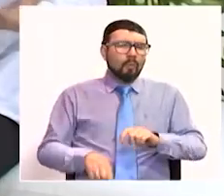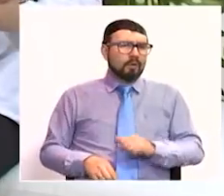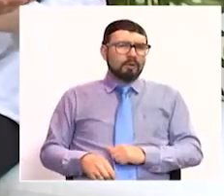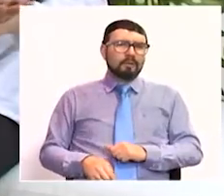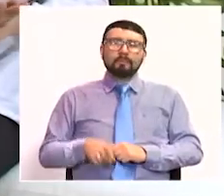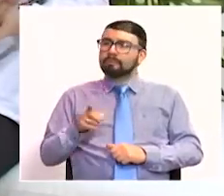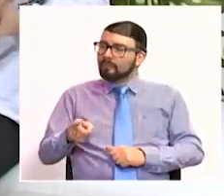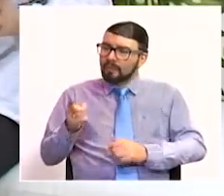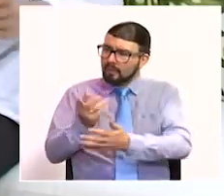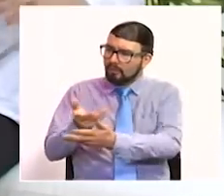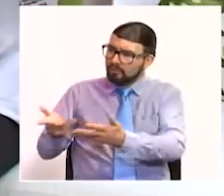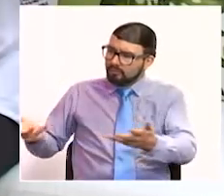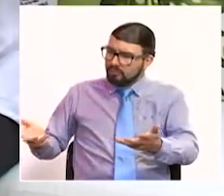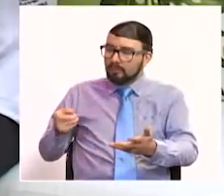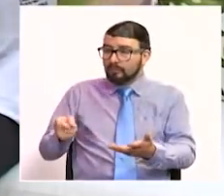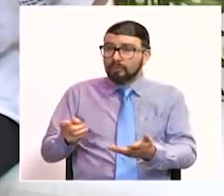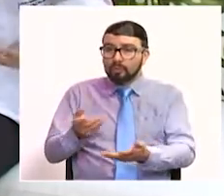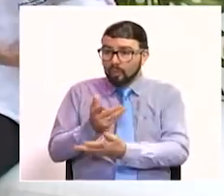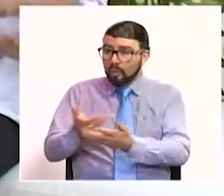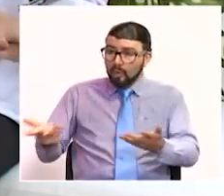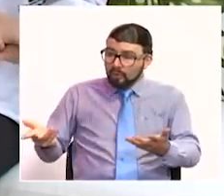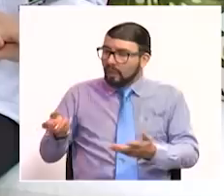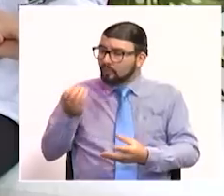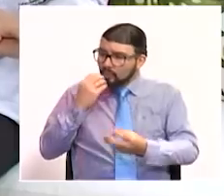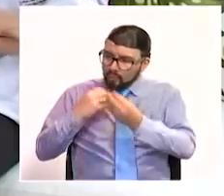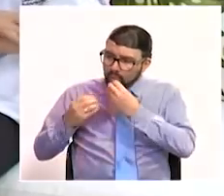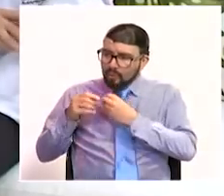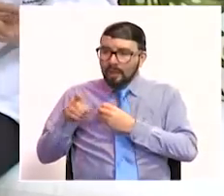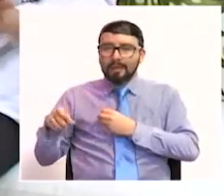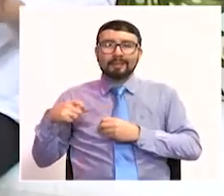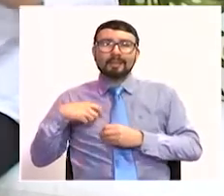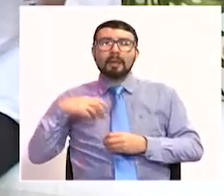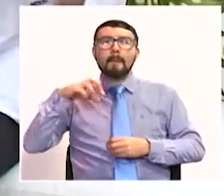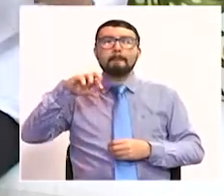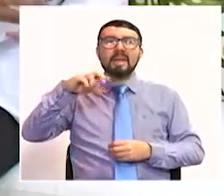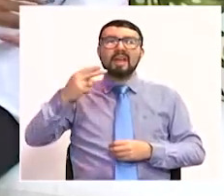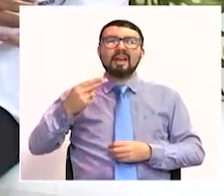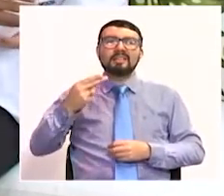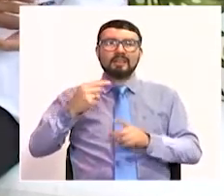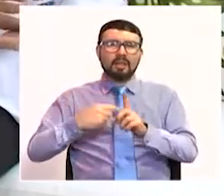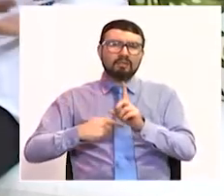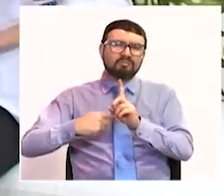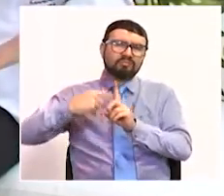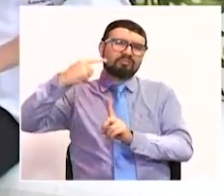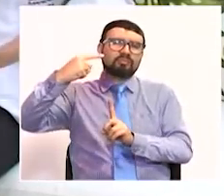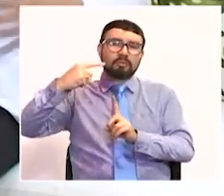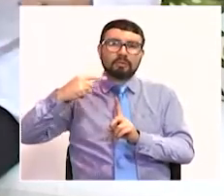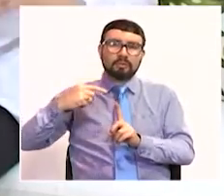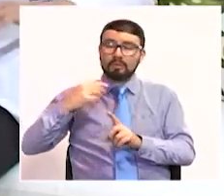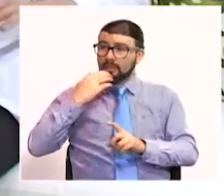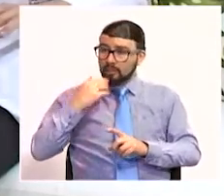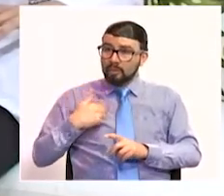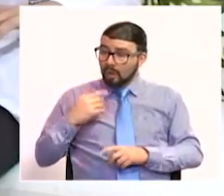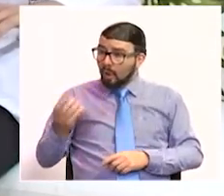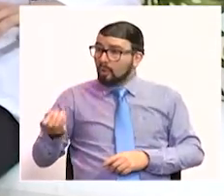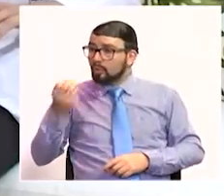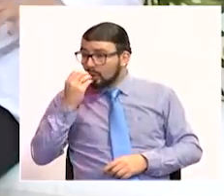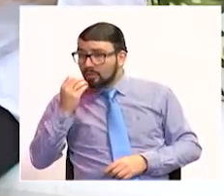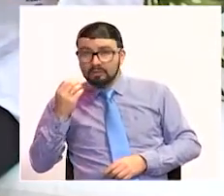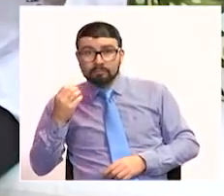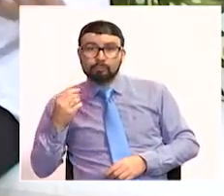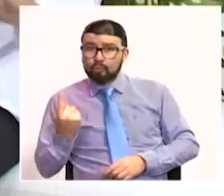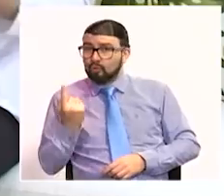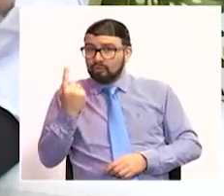todos estos alimentos de origen animal tienen un pH ácido. Y si nosotros de por sí consumimos uno de ellos, ya va a generar